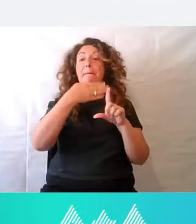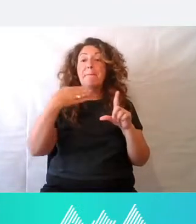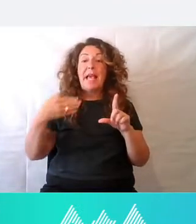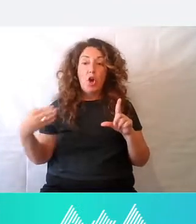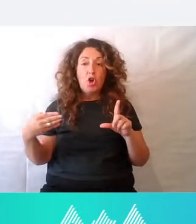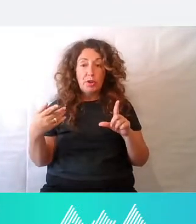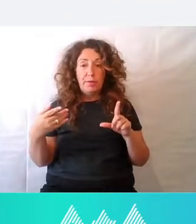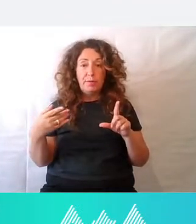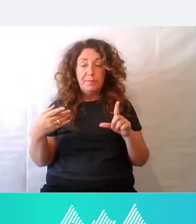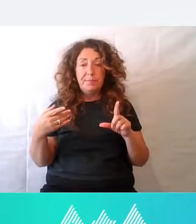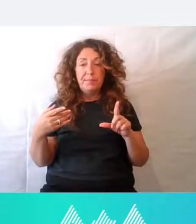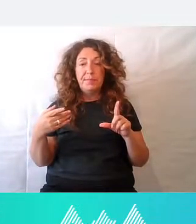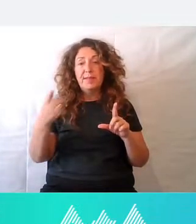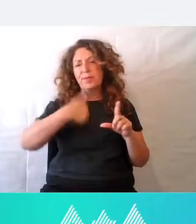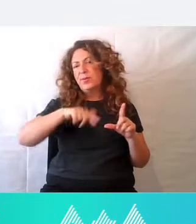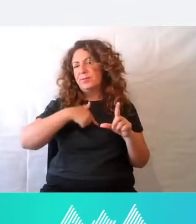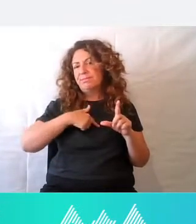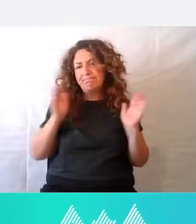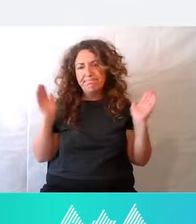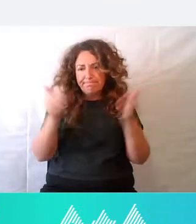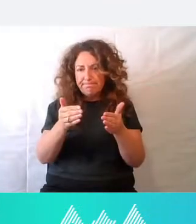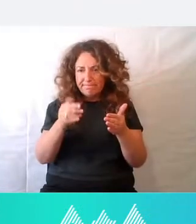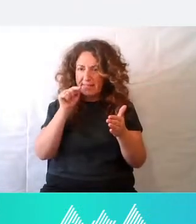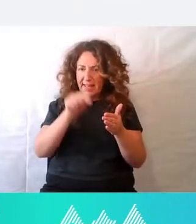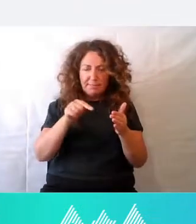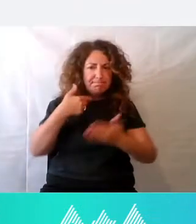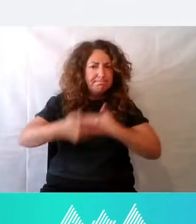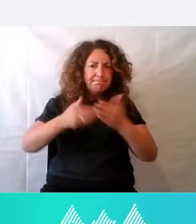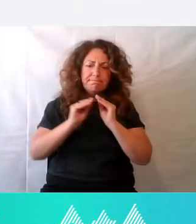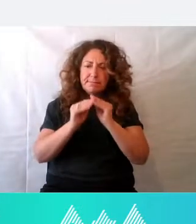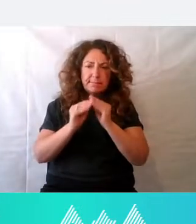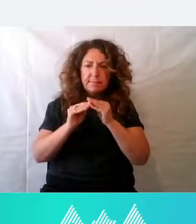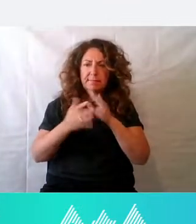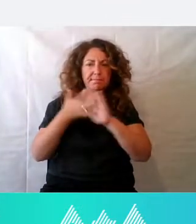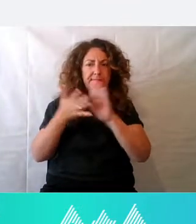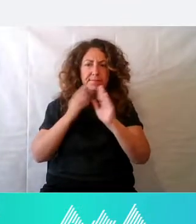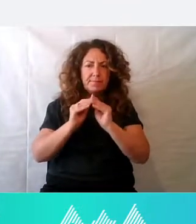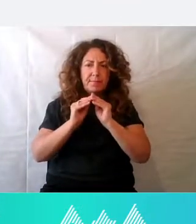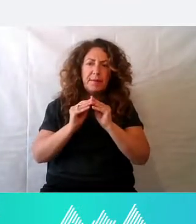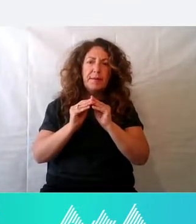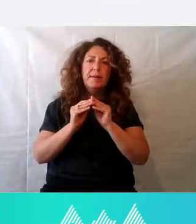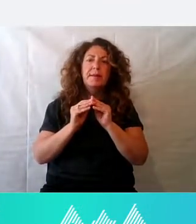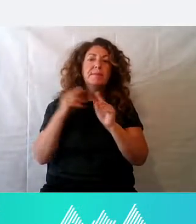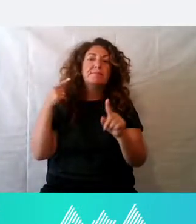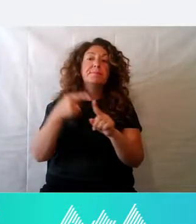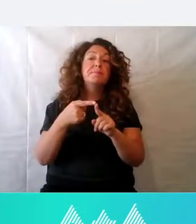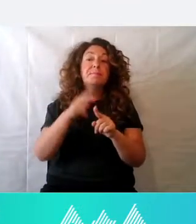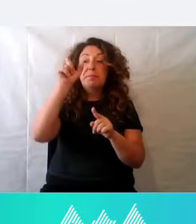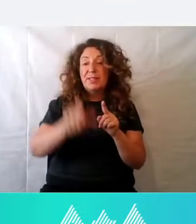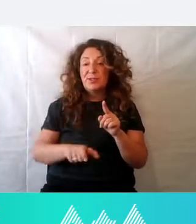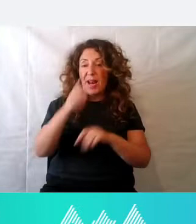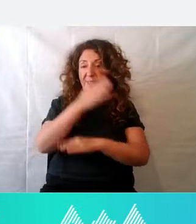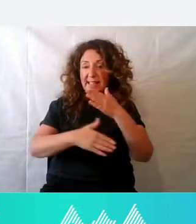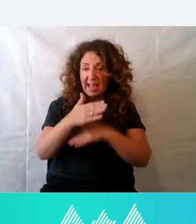hemos puesto muchísimo fuego aquí hemos acelerado el desarrollo precisamente para que una persona con discapacidad que esté en un